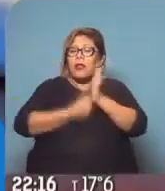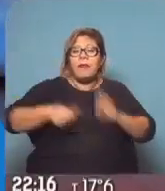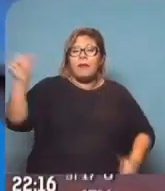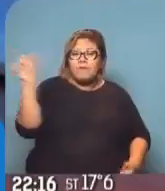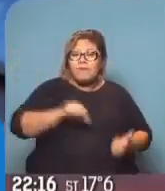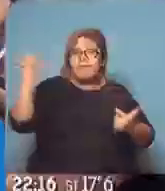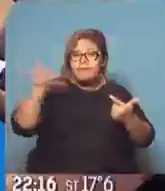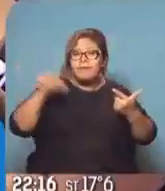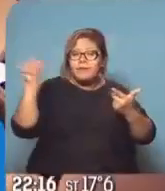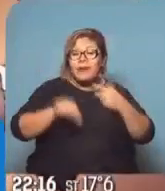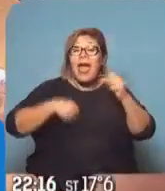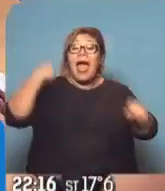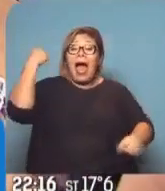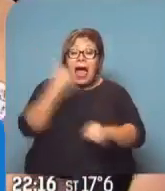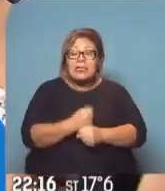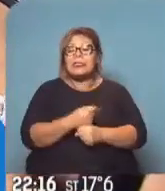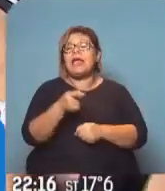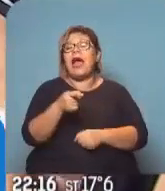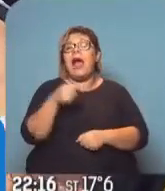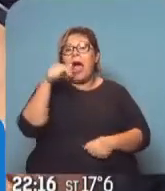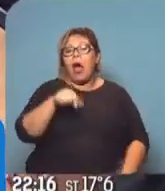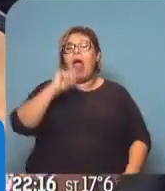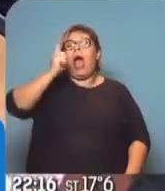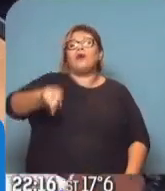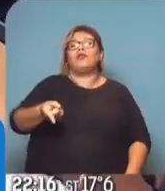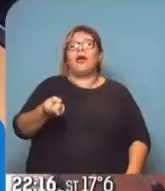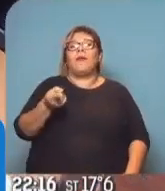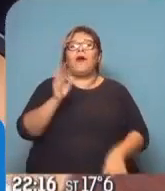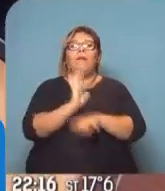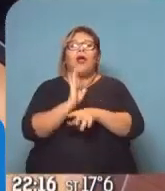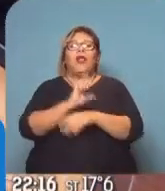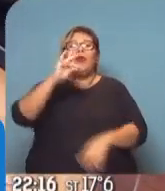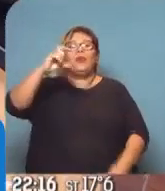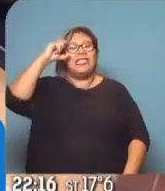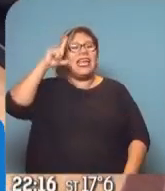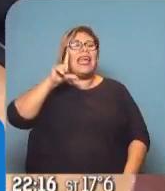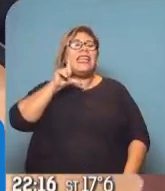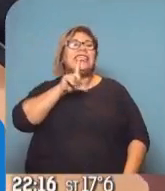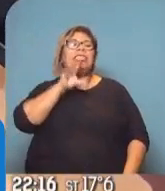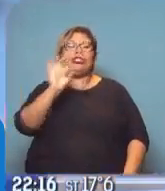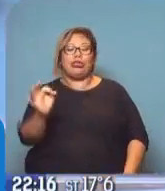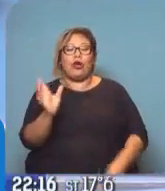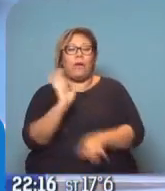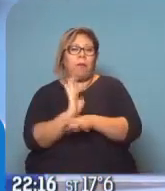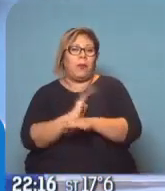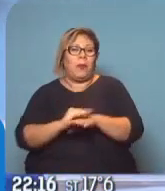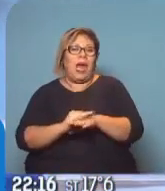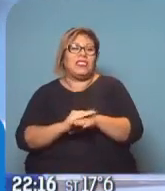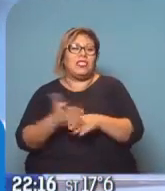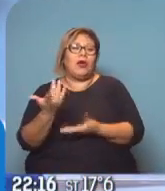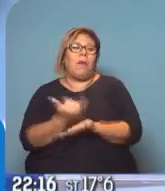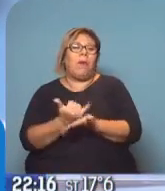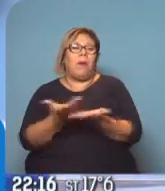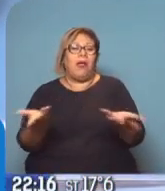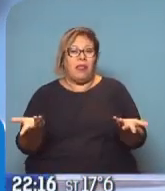acusación. Perdóname, desde el lado de Wikileaks, obviamente su gran poder es la cantidad de